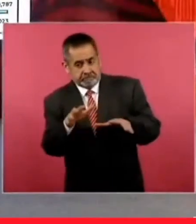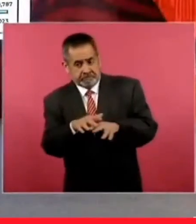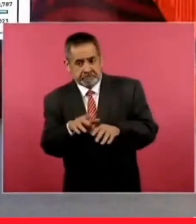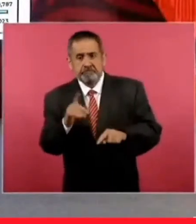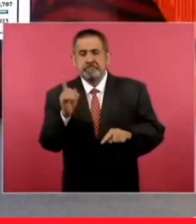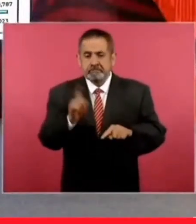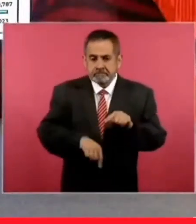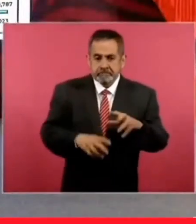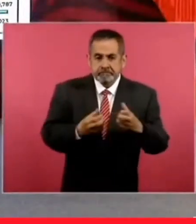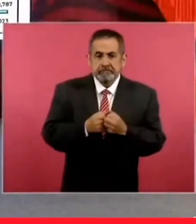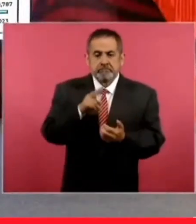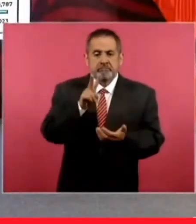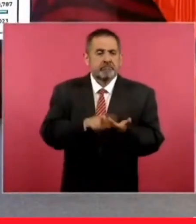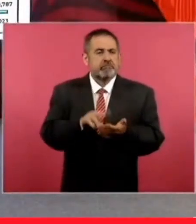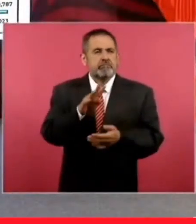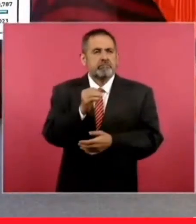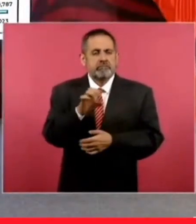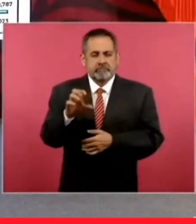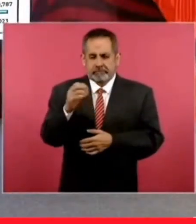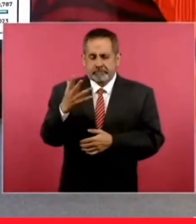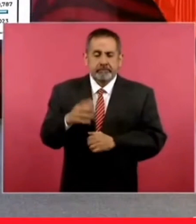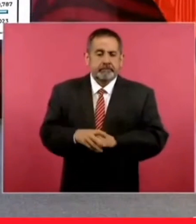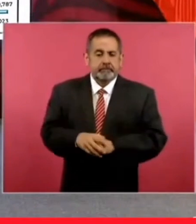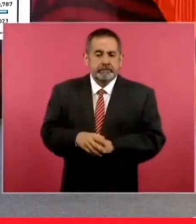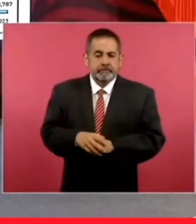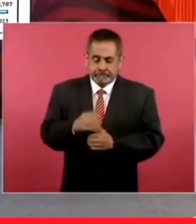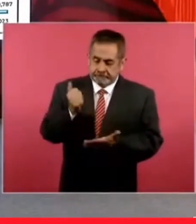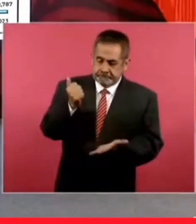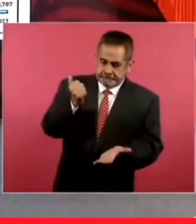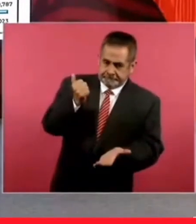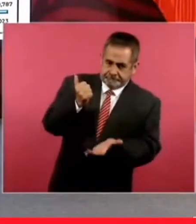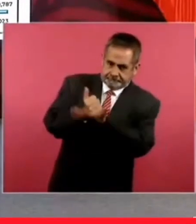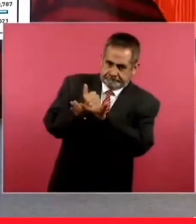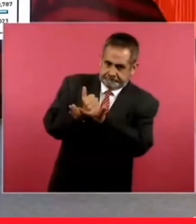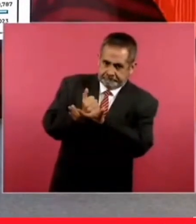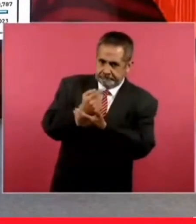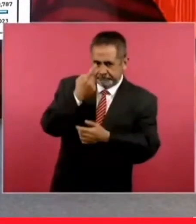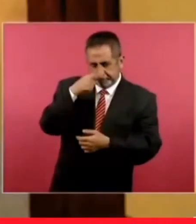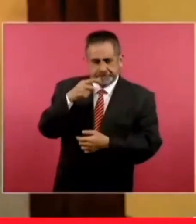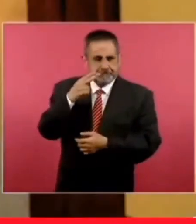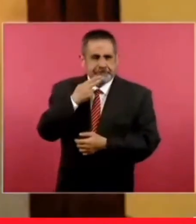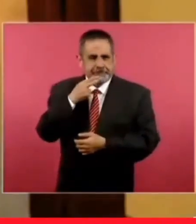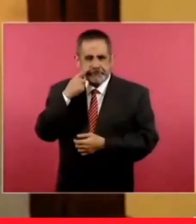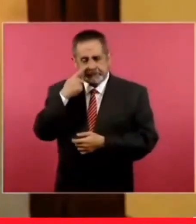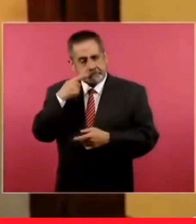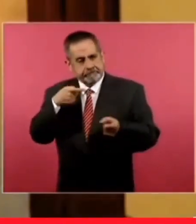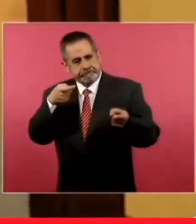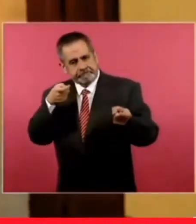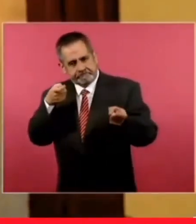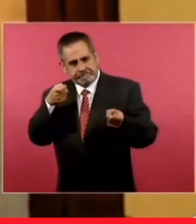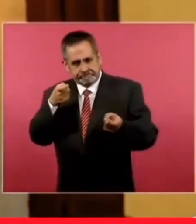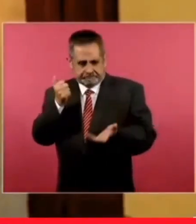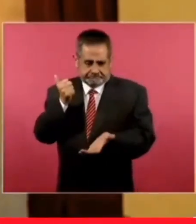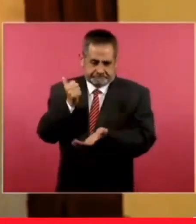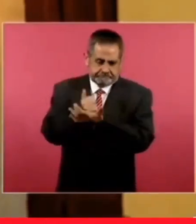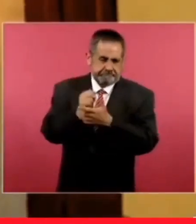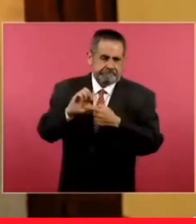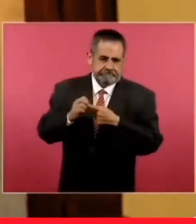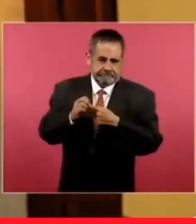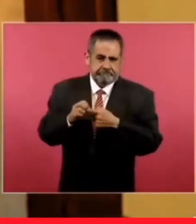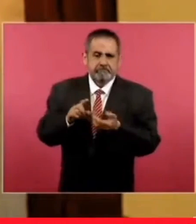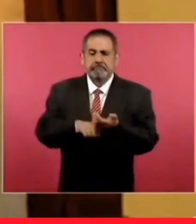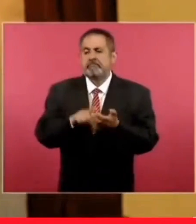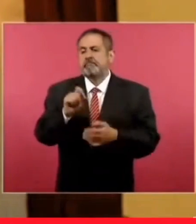en la administración en cartuchos que es pues lo que hace funcionar a las armas lo que las hace letales